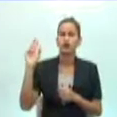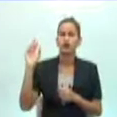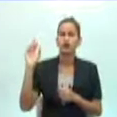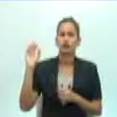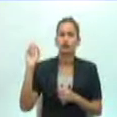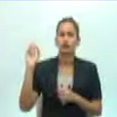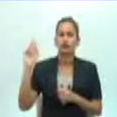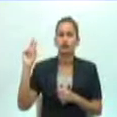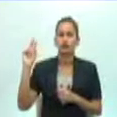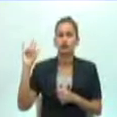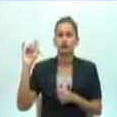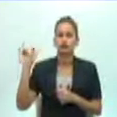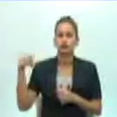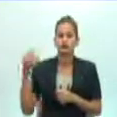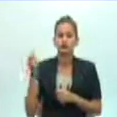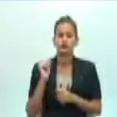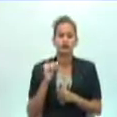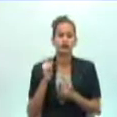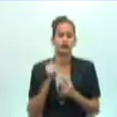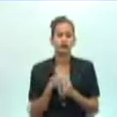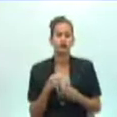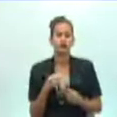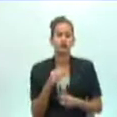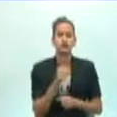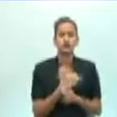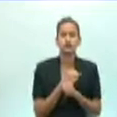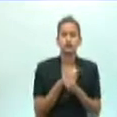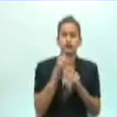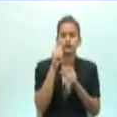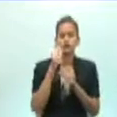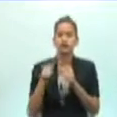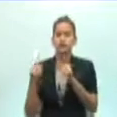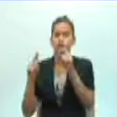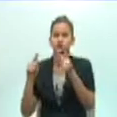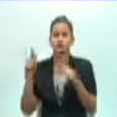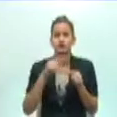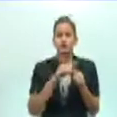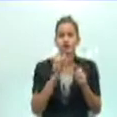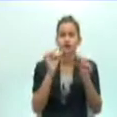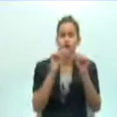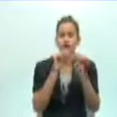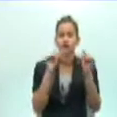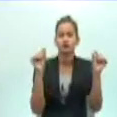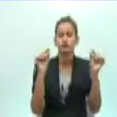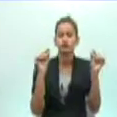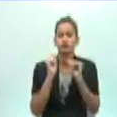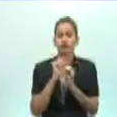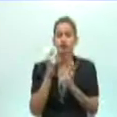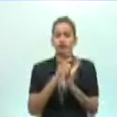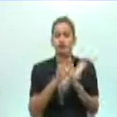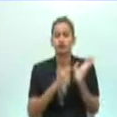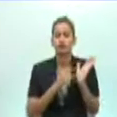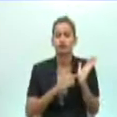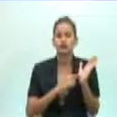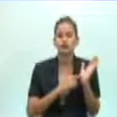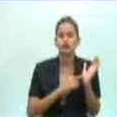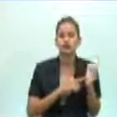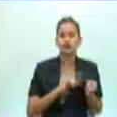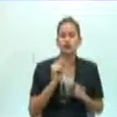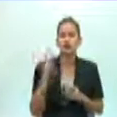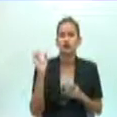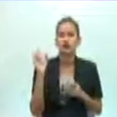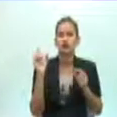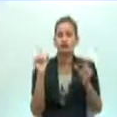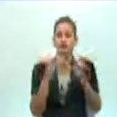relacionar o enlazar oraciones o elementos análogos en la oración. Recordamos, cuando hablamos de